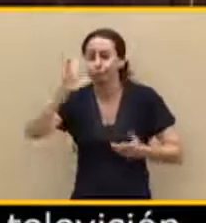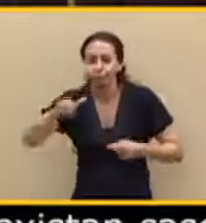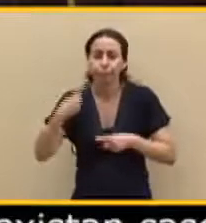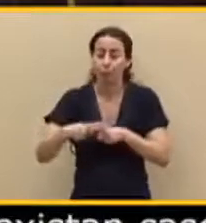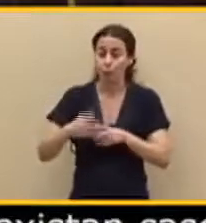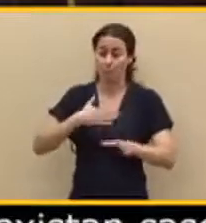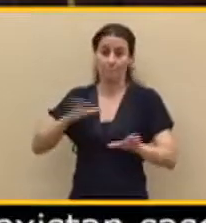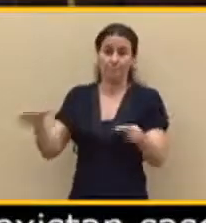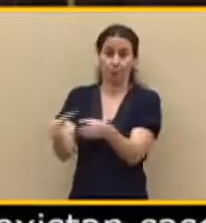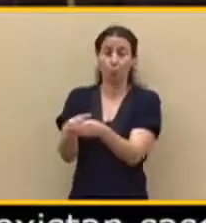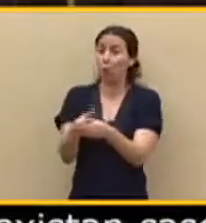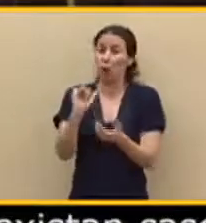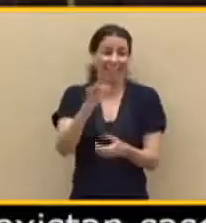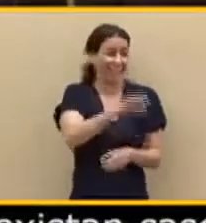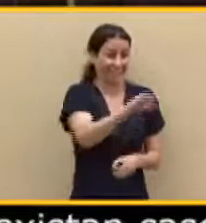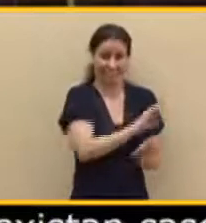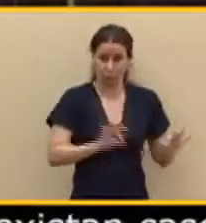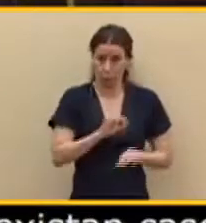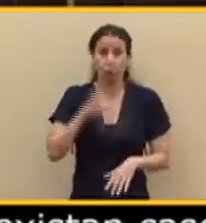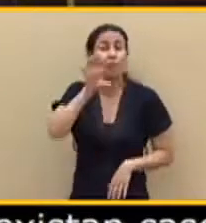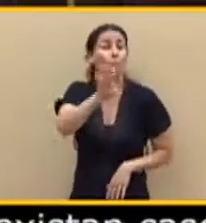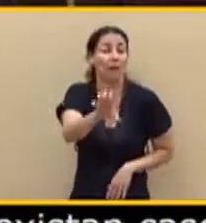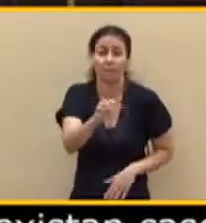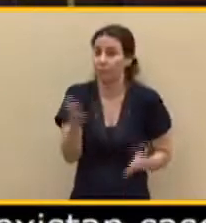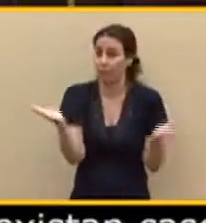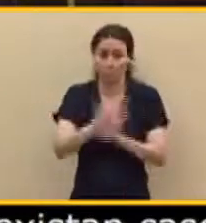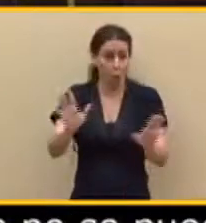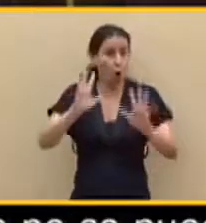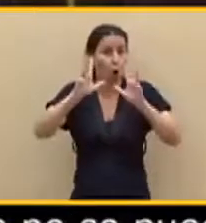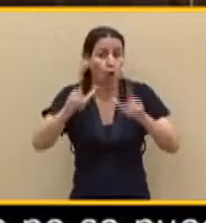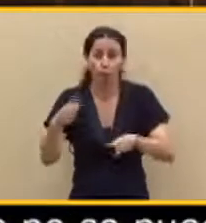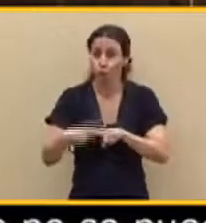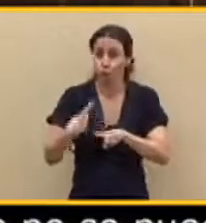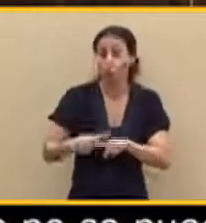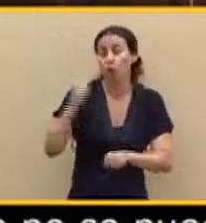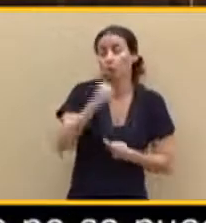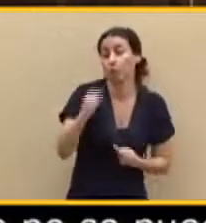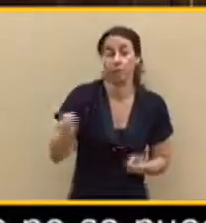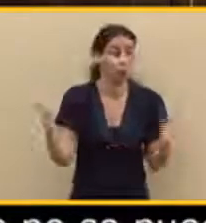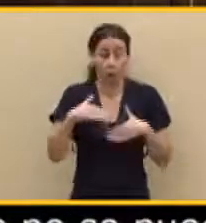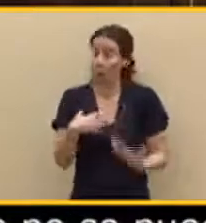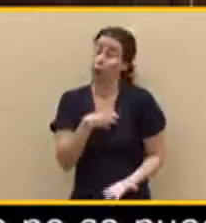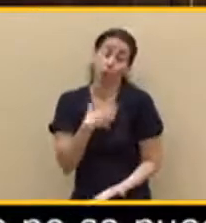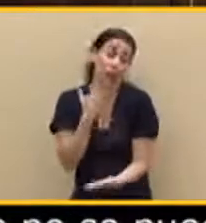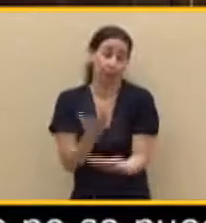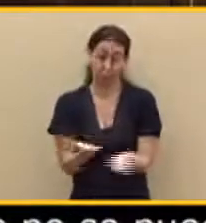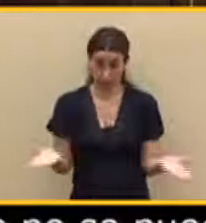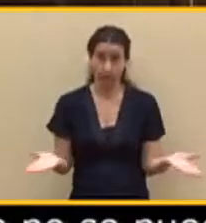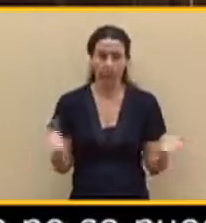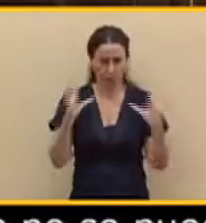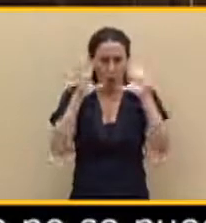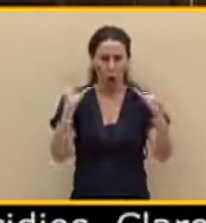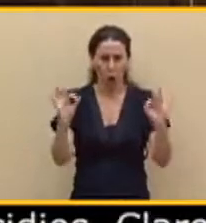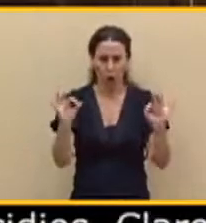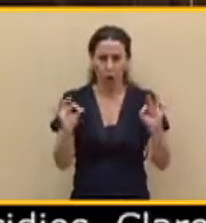ningún país, igual que no se puede pedir en un país que no haya hurtos o que no haya homicidios». Claro, señorías, porque la corrupción es un fenómeno de la